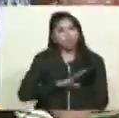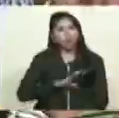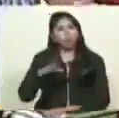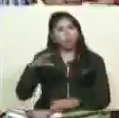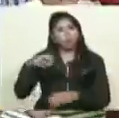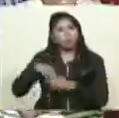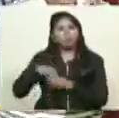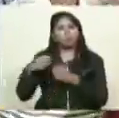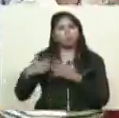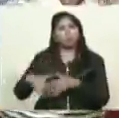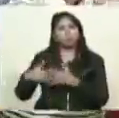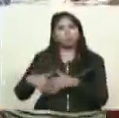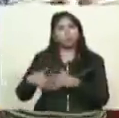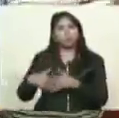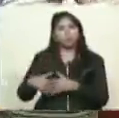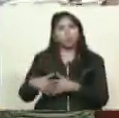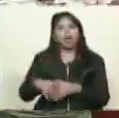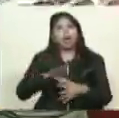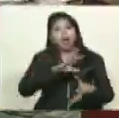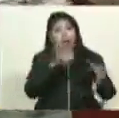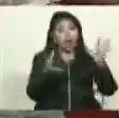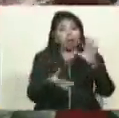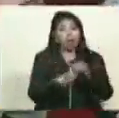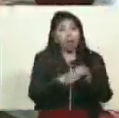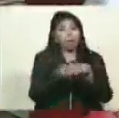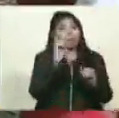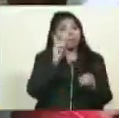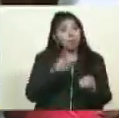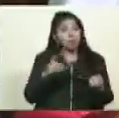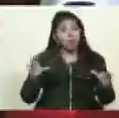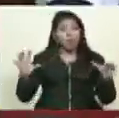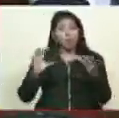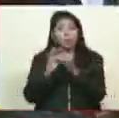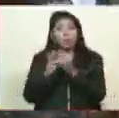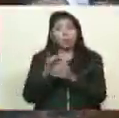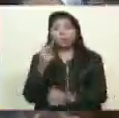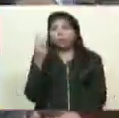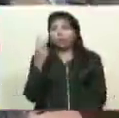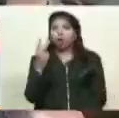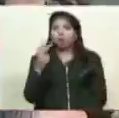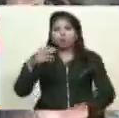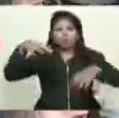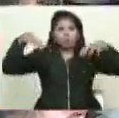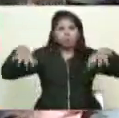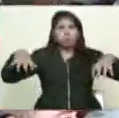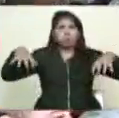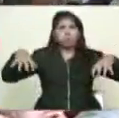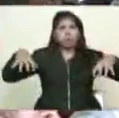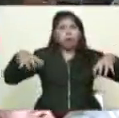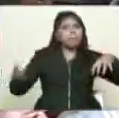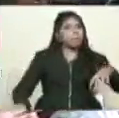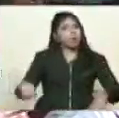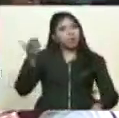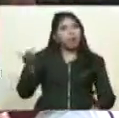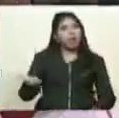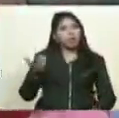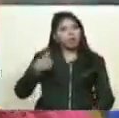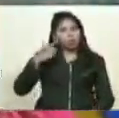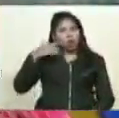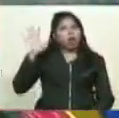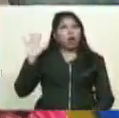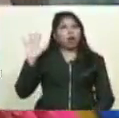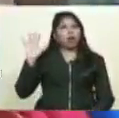en nuestras empresas, y los CLA en las comunidades. Somos dos figuras políticas indispensables. Yo creo,